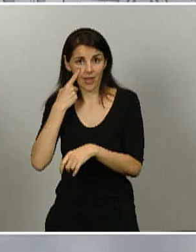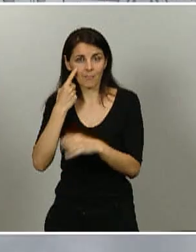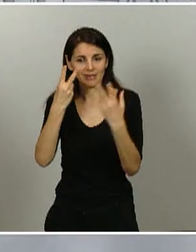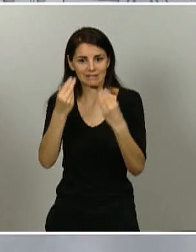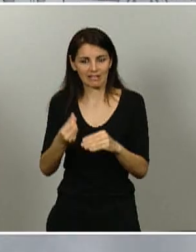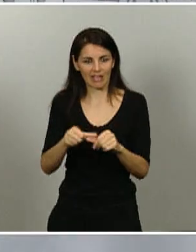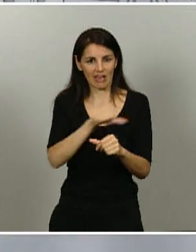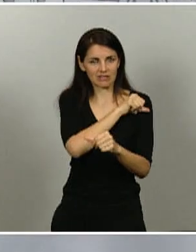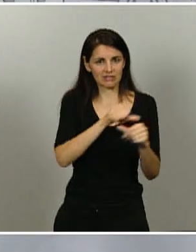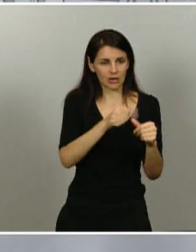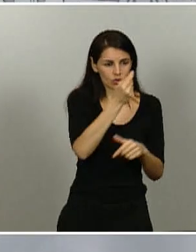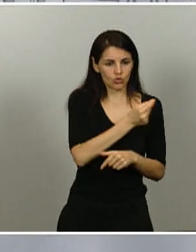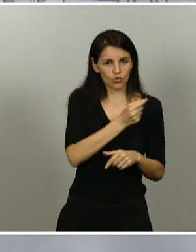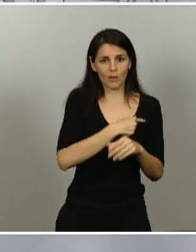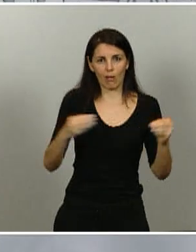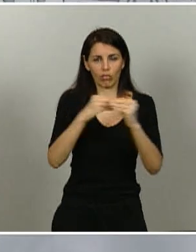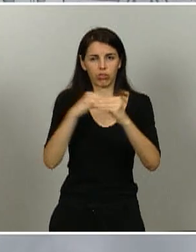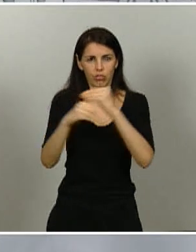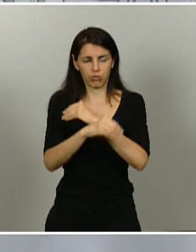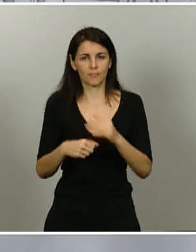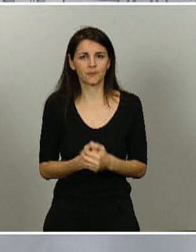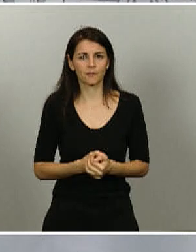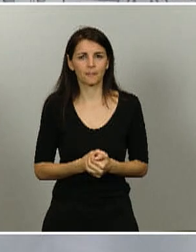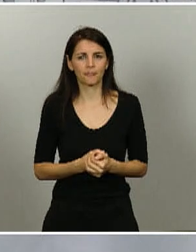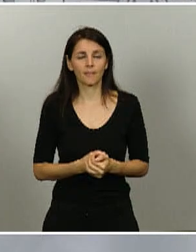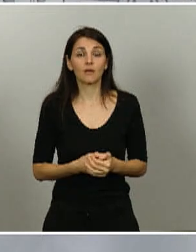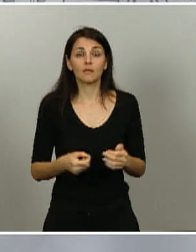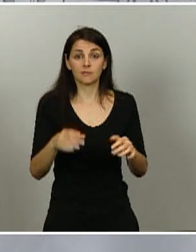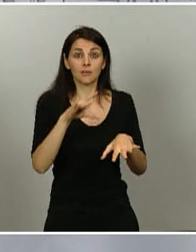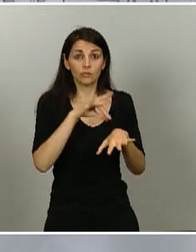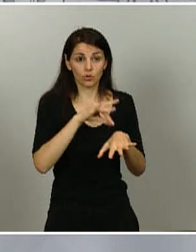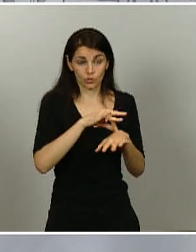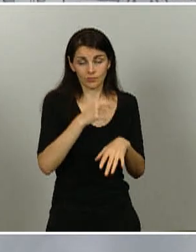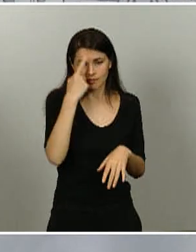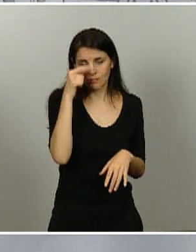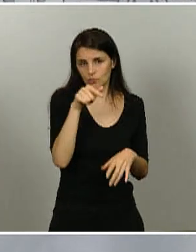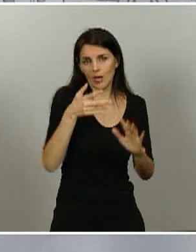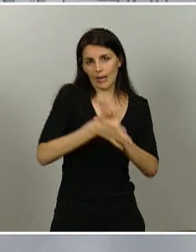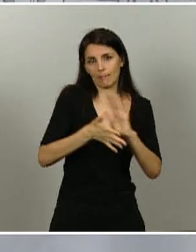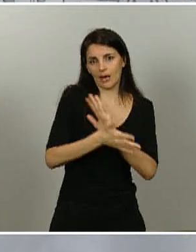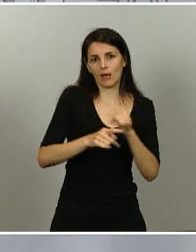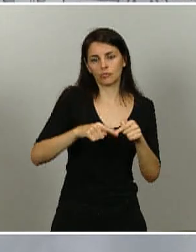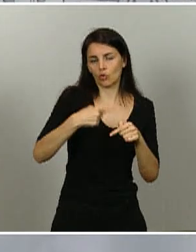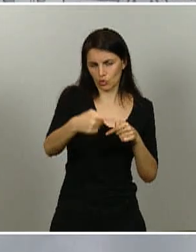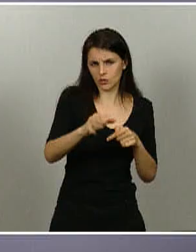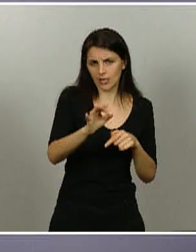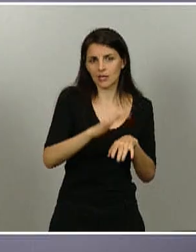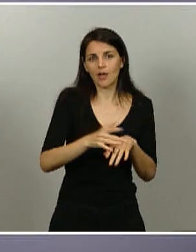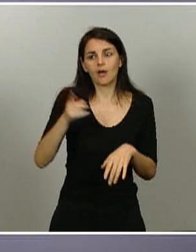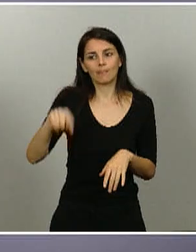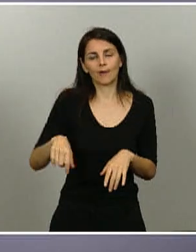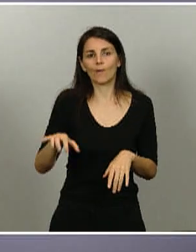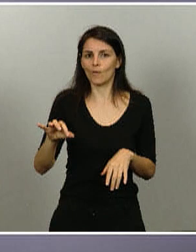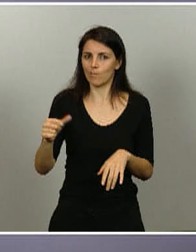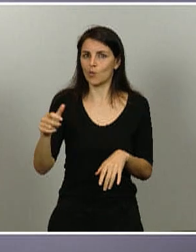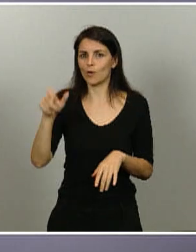su trabajo está siendo también, pese a las explicaciones diarias, cuestionado y ha llegado a instancias judiciales. La prensa formula algunas preguntas relacionadas con